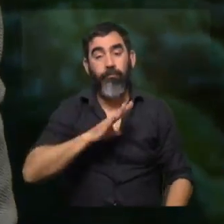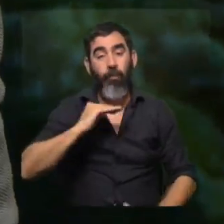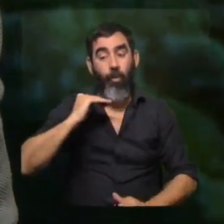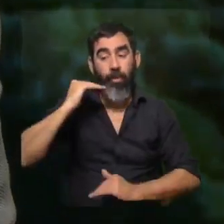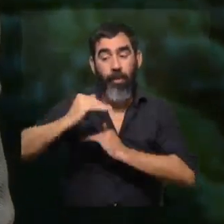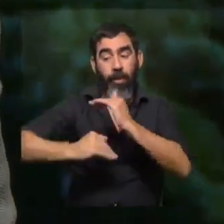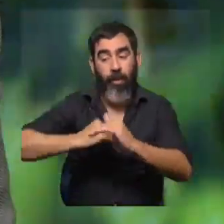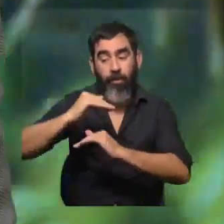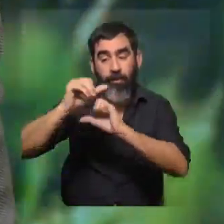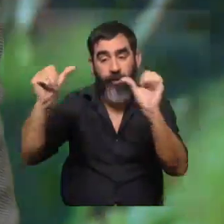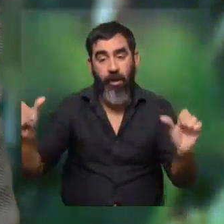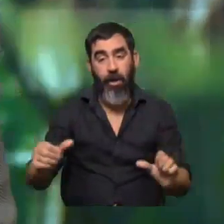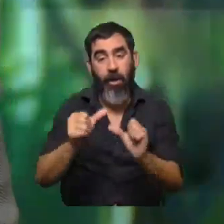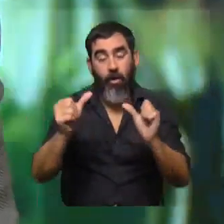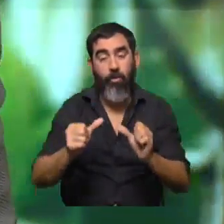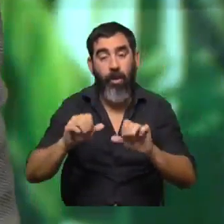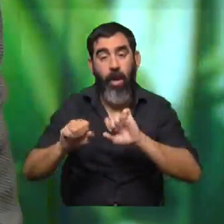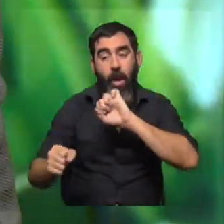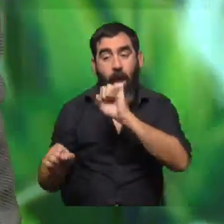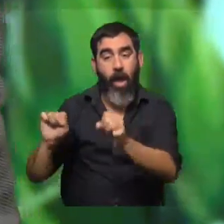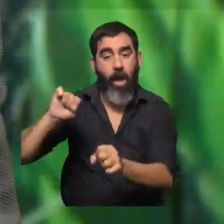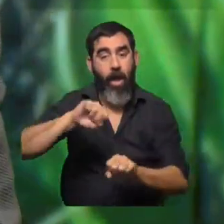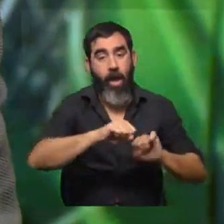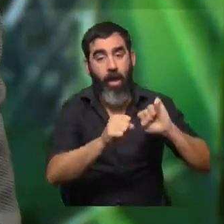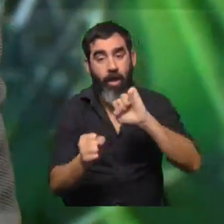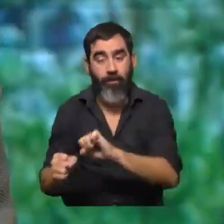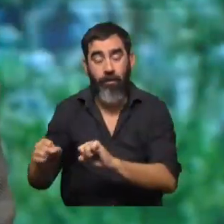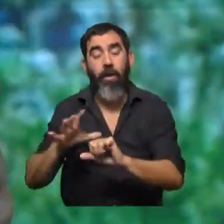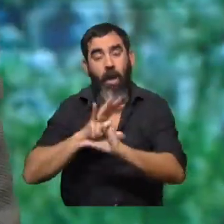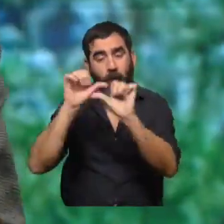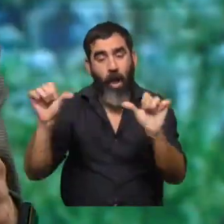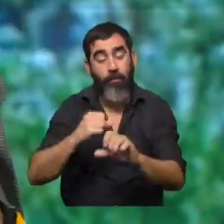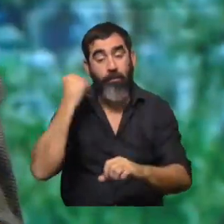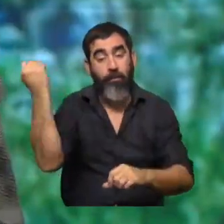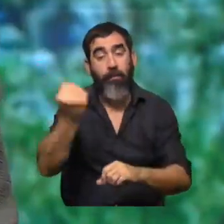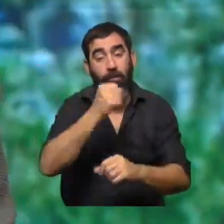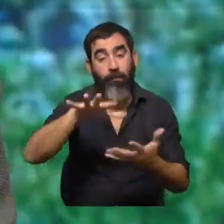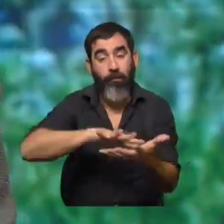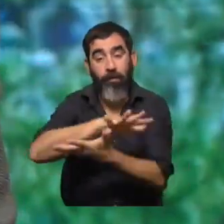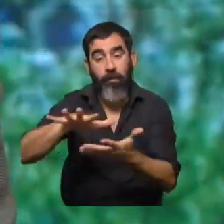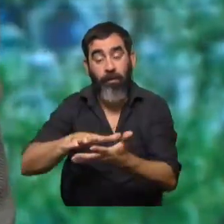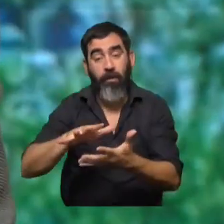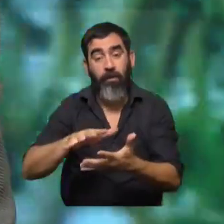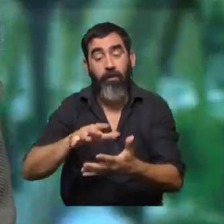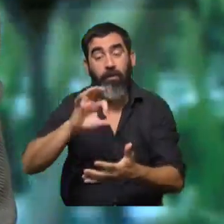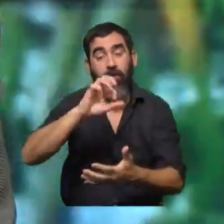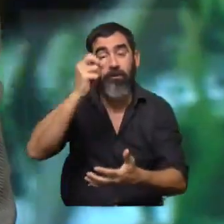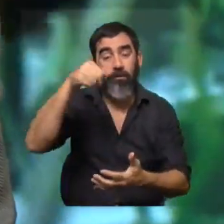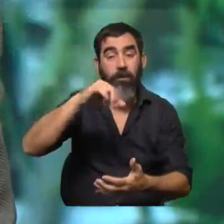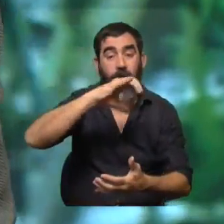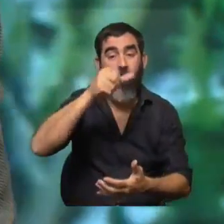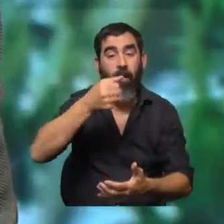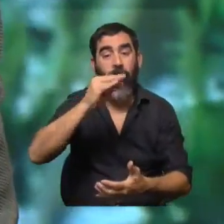de actividades náuticas con kayak que va a generar una actividad muy importante en esa zona entre San Javier y